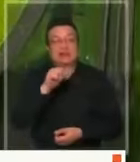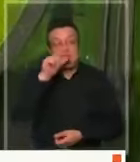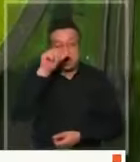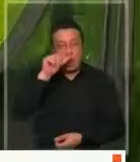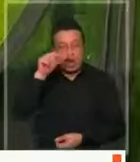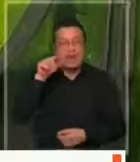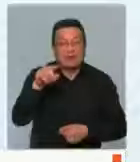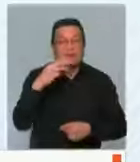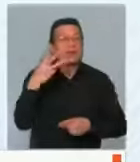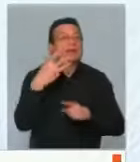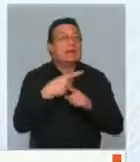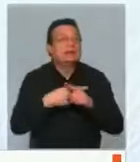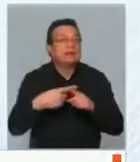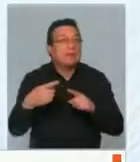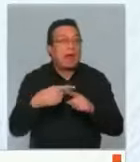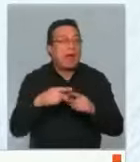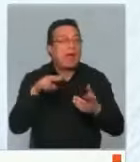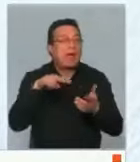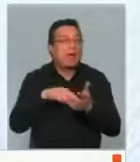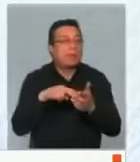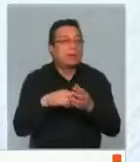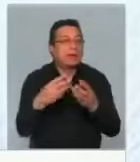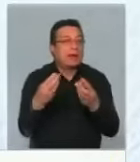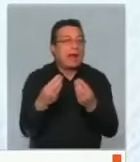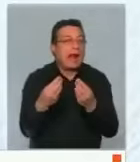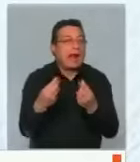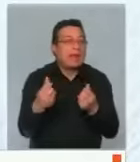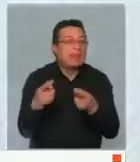semanas para el análisis de la calidad de inocuidad.